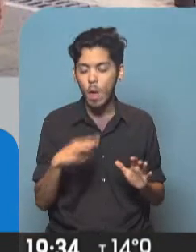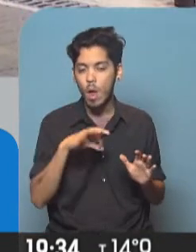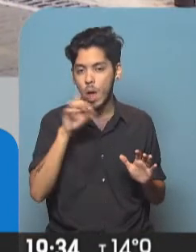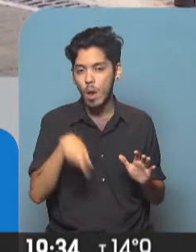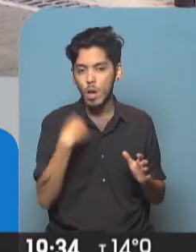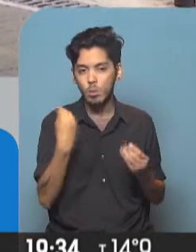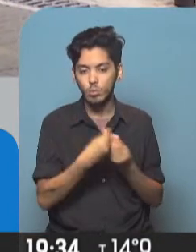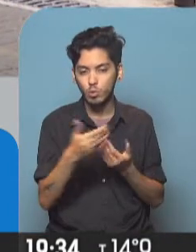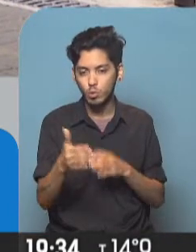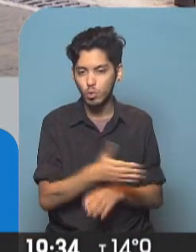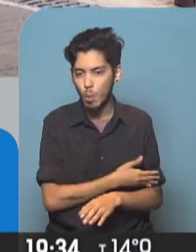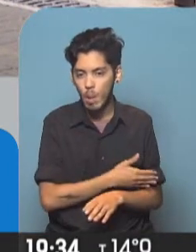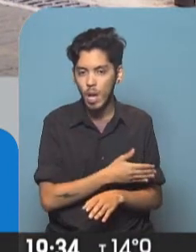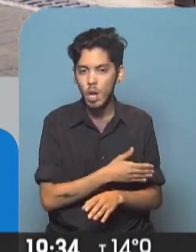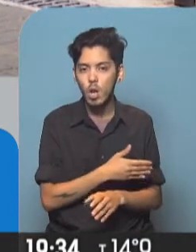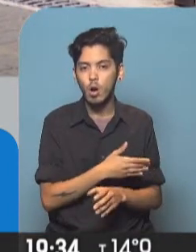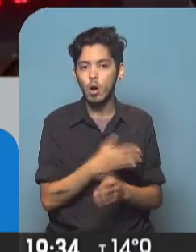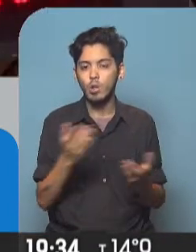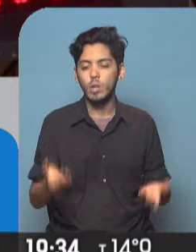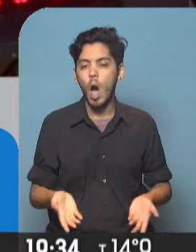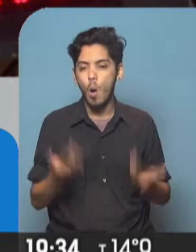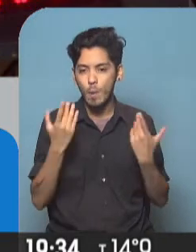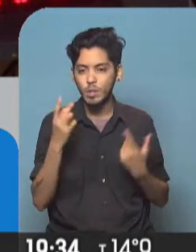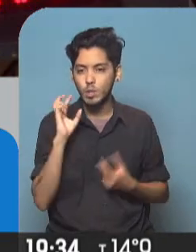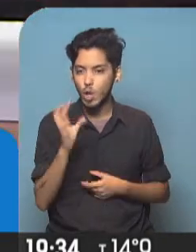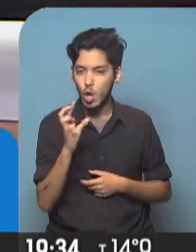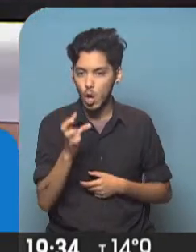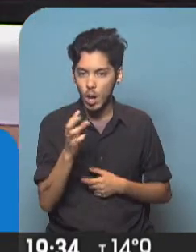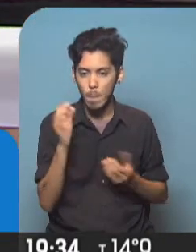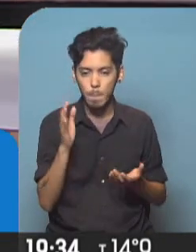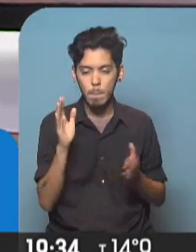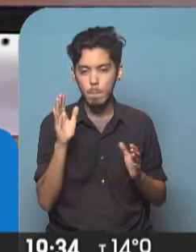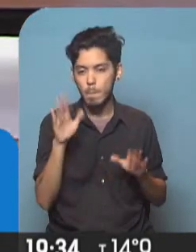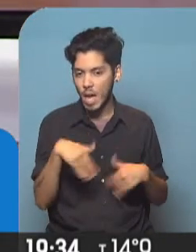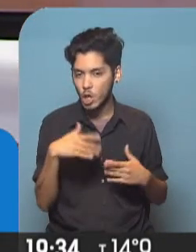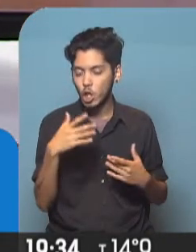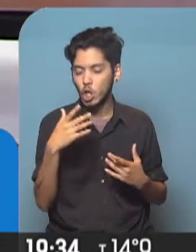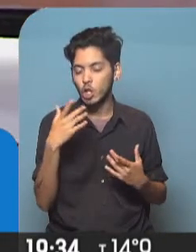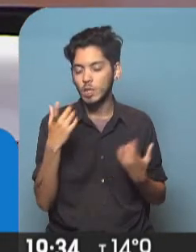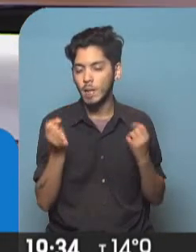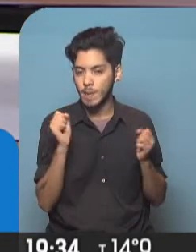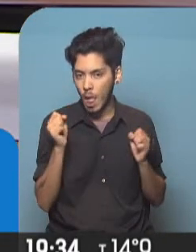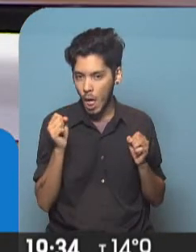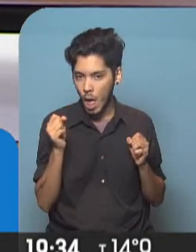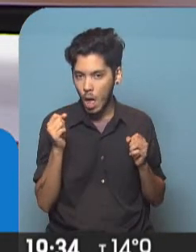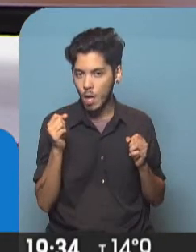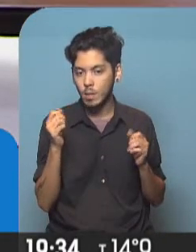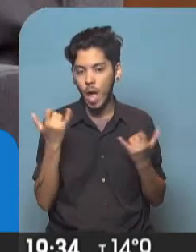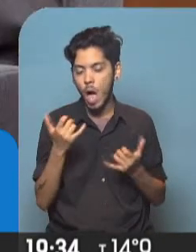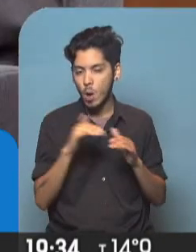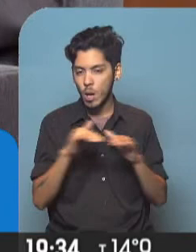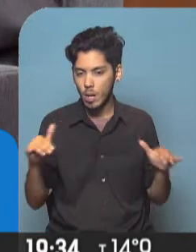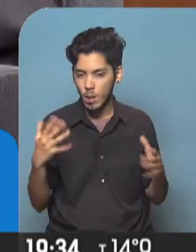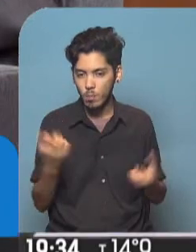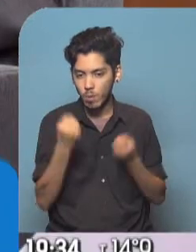mucho menos volatilidad y mucho menos ansiedad. Bien. Y es, yo creo, un equilibrio a encontrar.